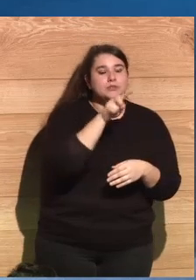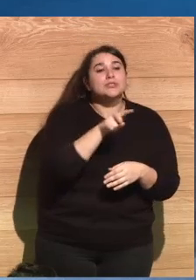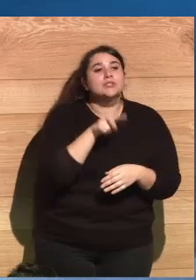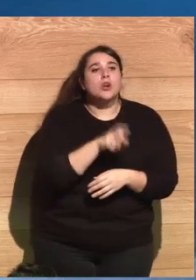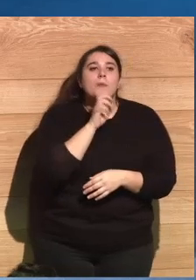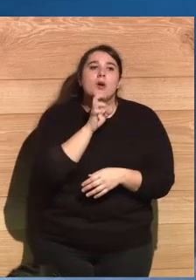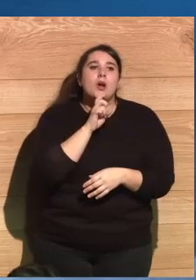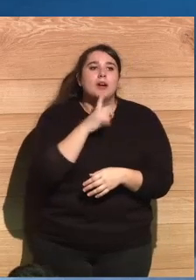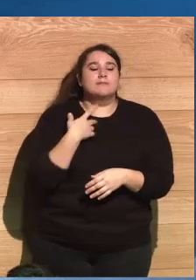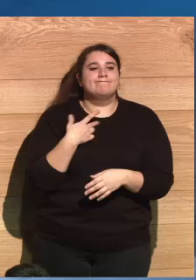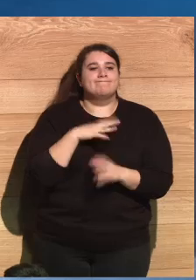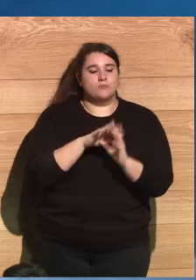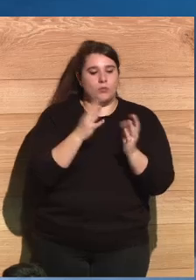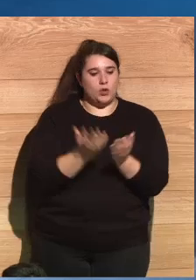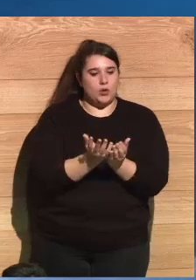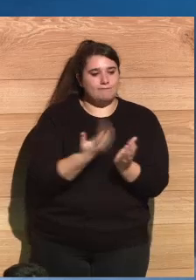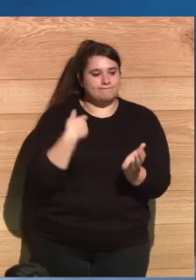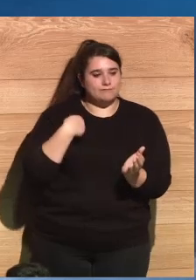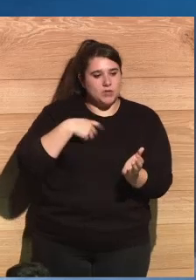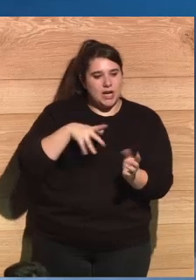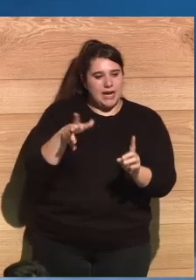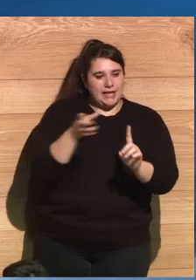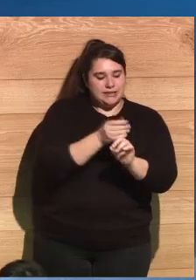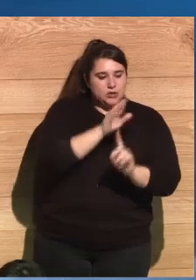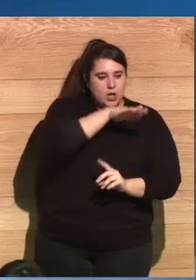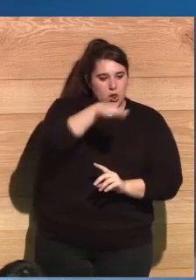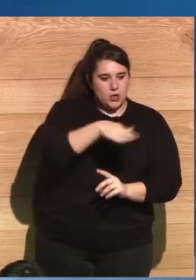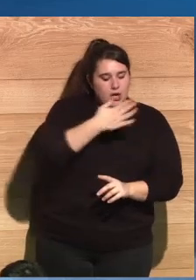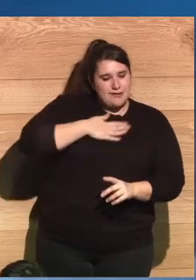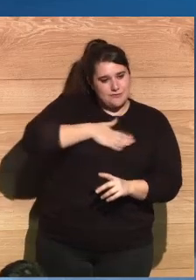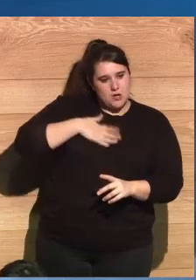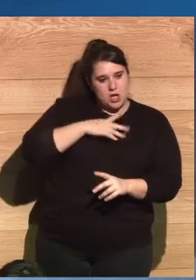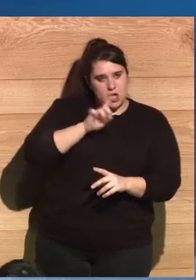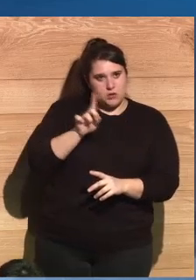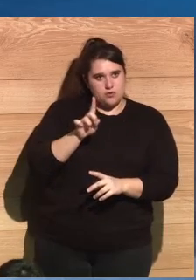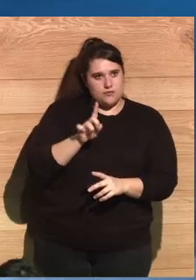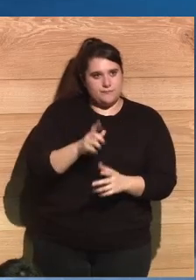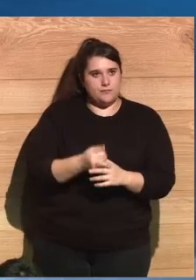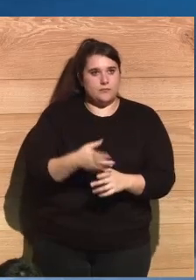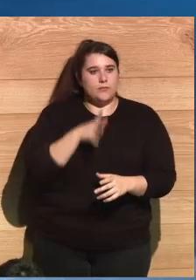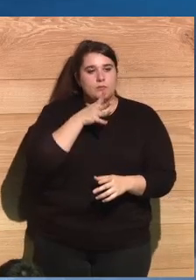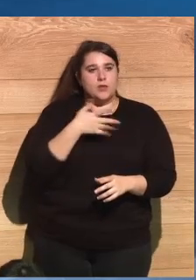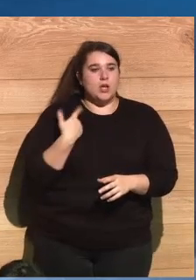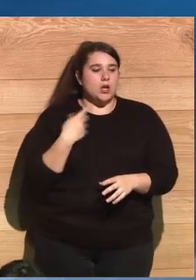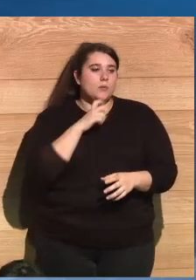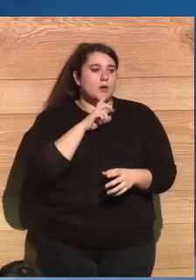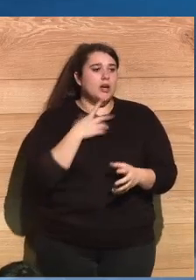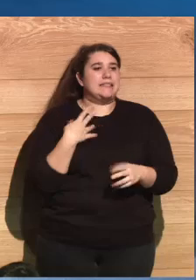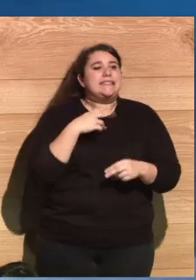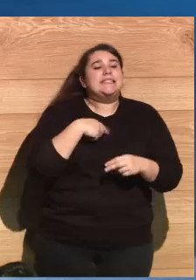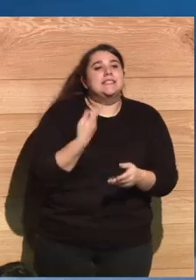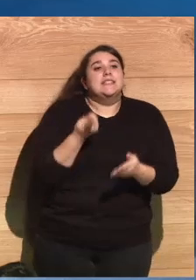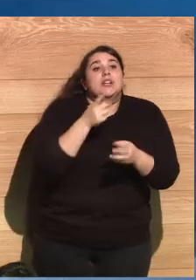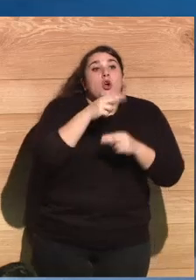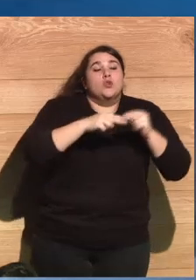lugar en el mundo, y su lugar en el mundo era en situaciones de emergencia donde todavía podían ayudar a la reconstrucción